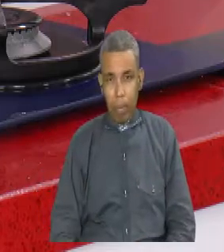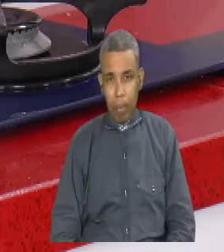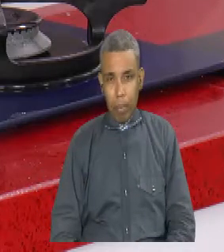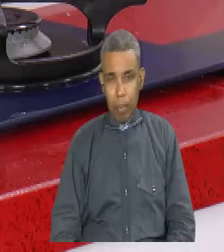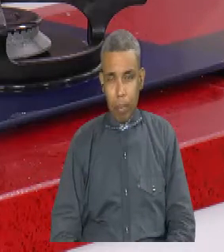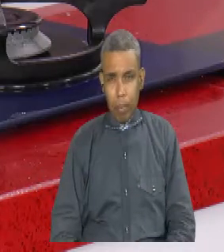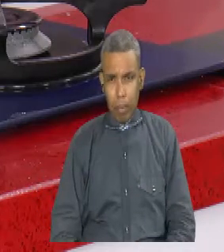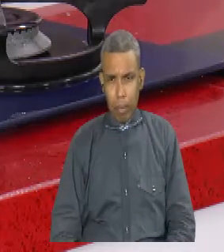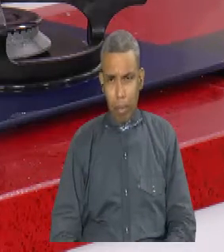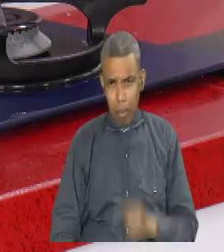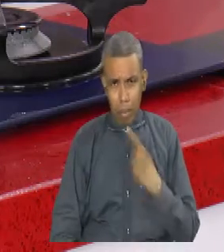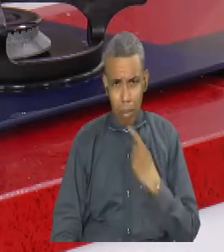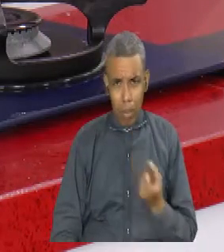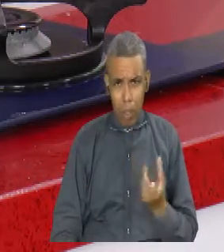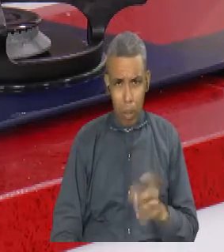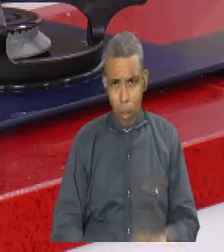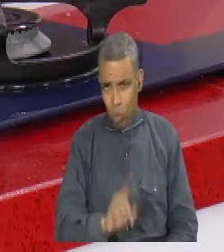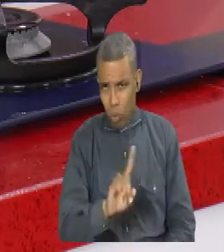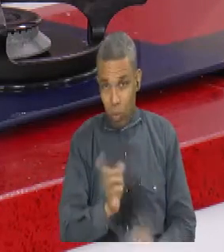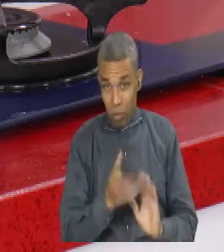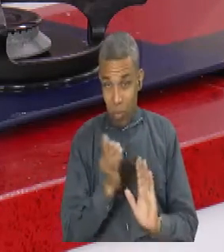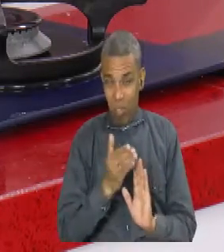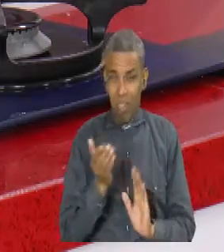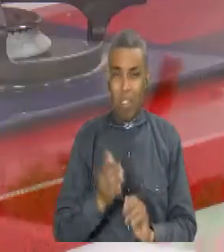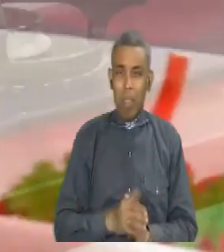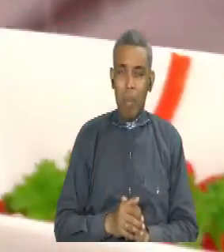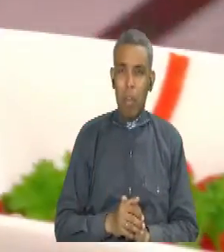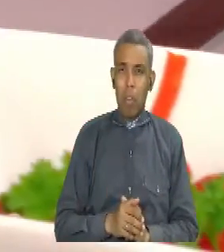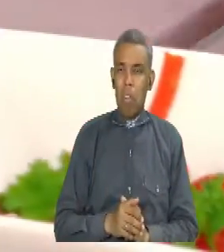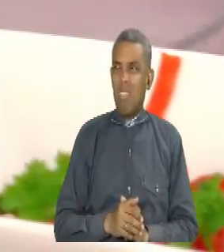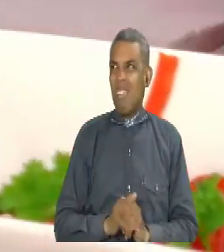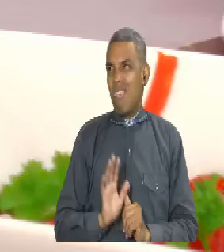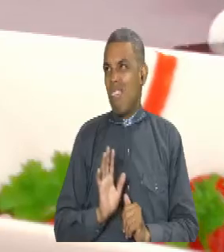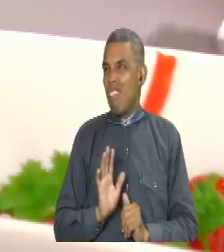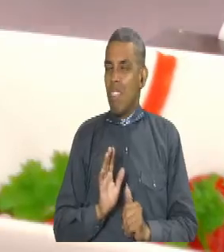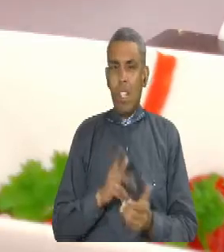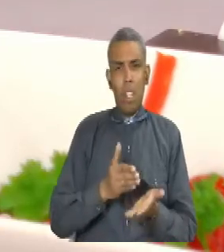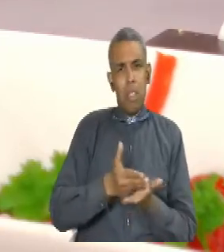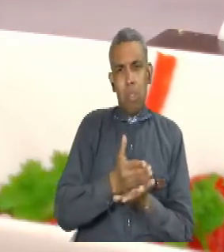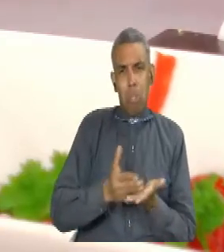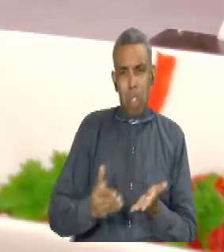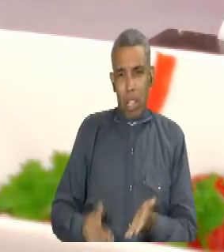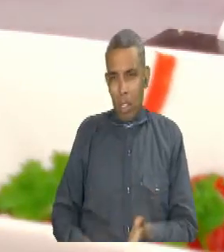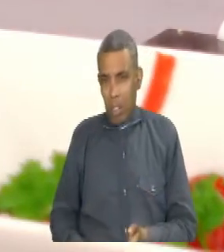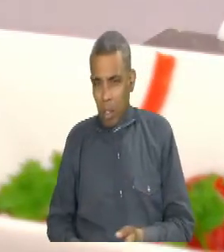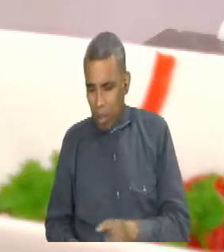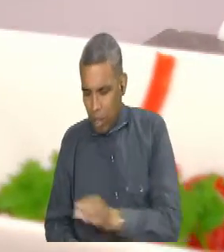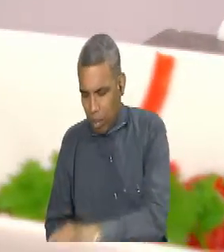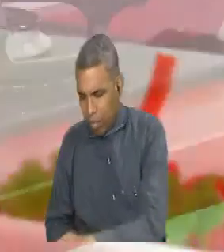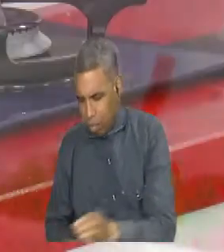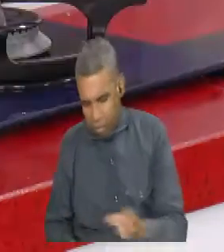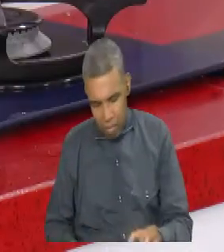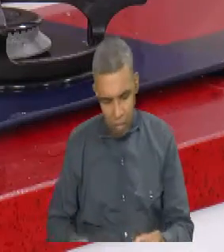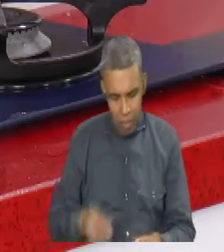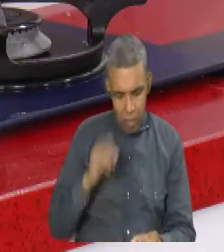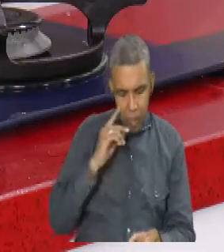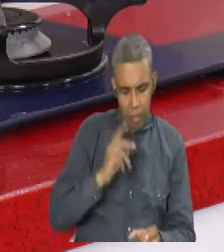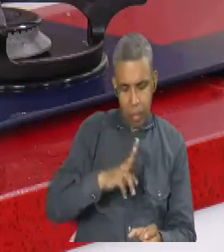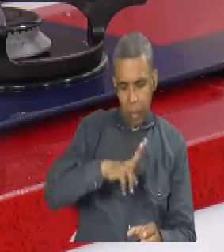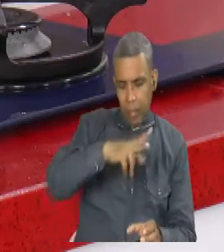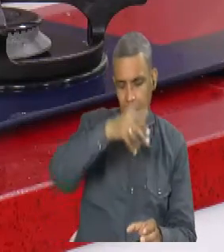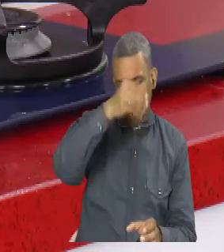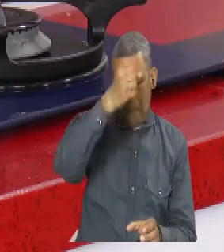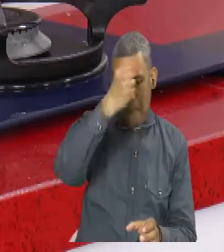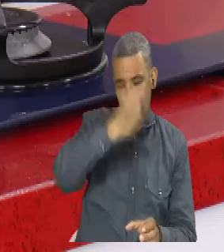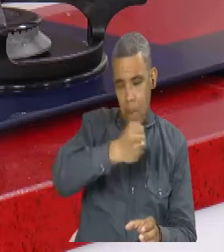no, muy sencillo, con el cuchillo o con un palito lo pueden sentir. Ya les falta todavía un poquito,